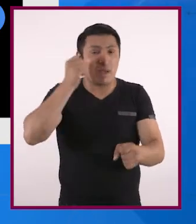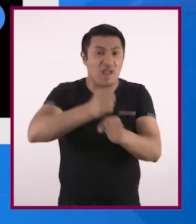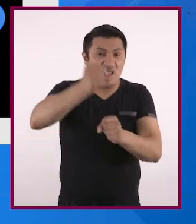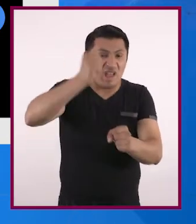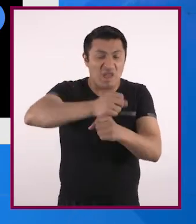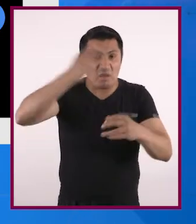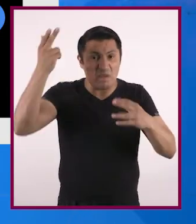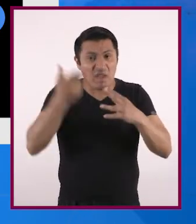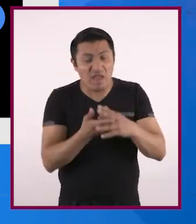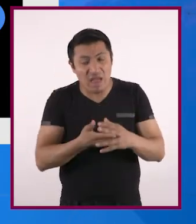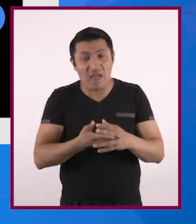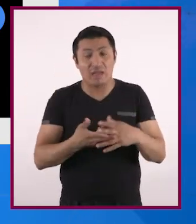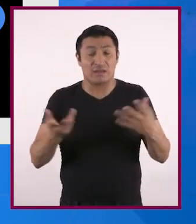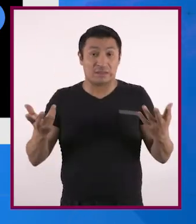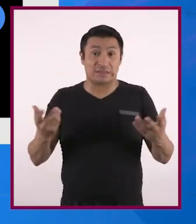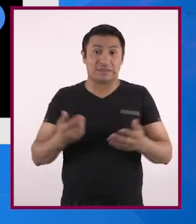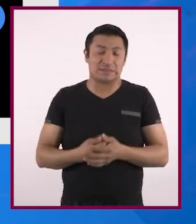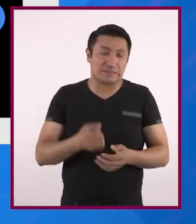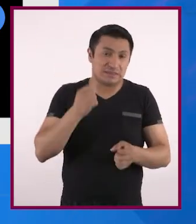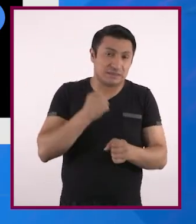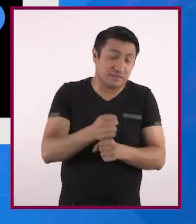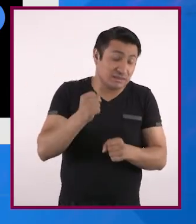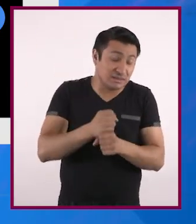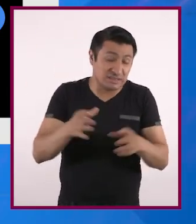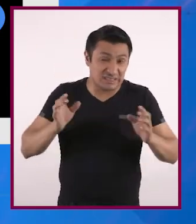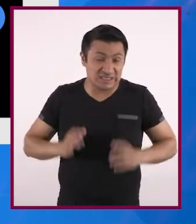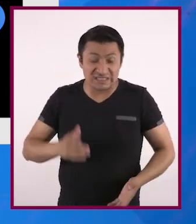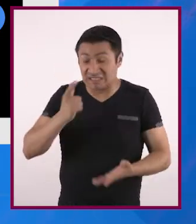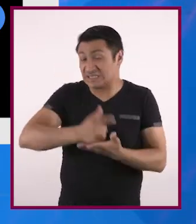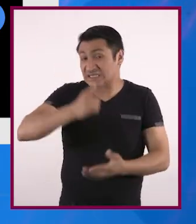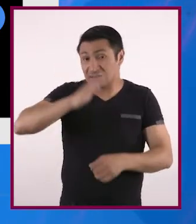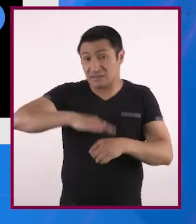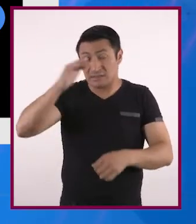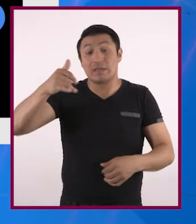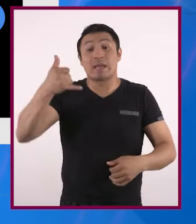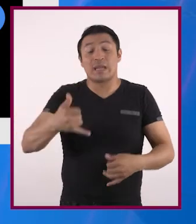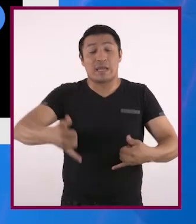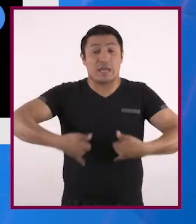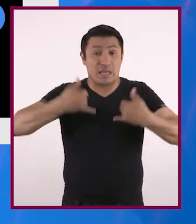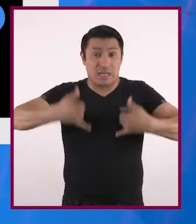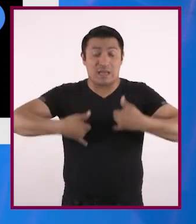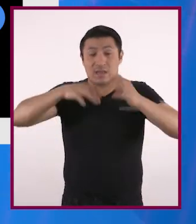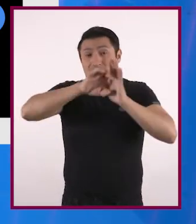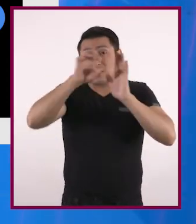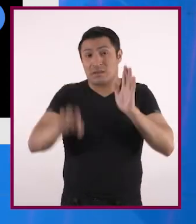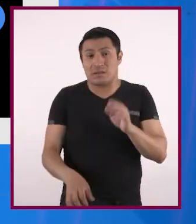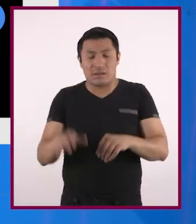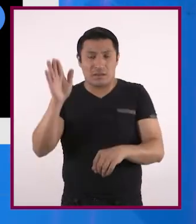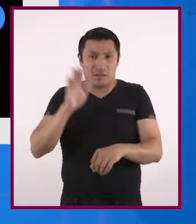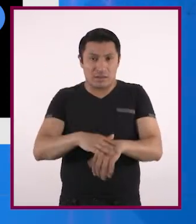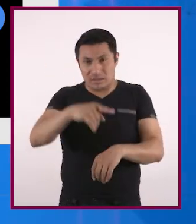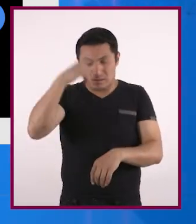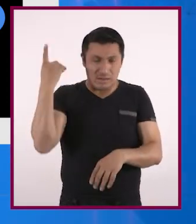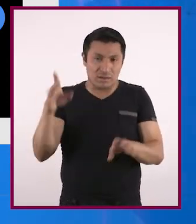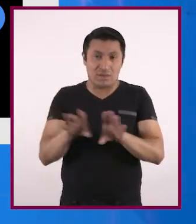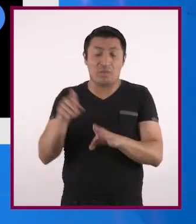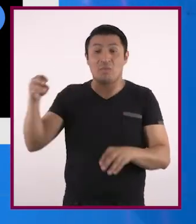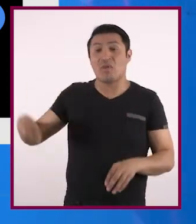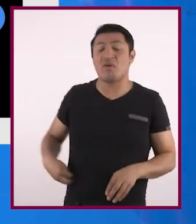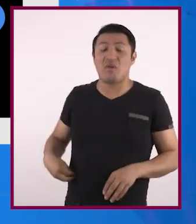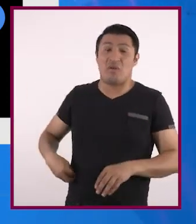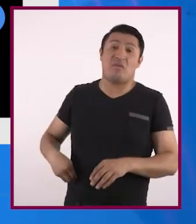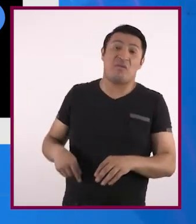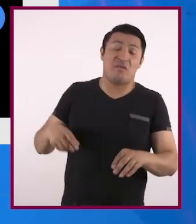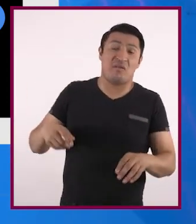letal, quiere decir más violencia física fuerte. Y además, los jóvenes, por ejemplo, son más fácilmente inculpados de delitos